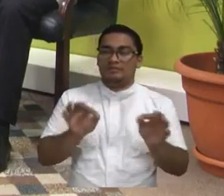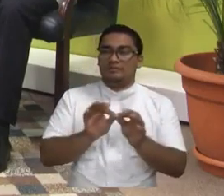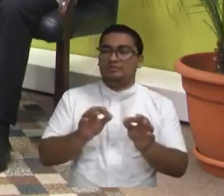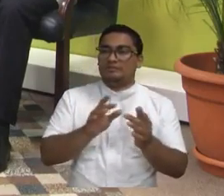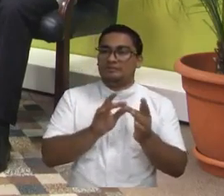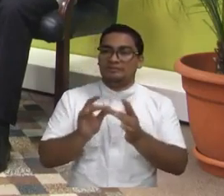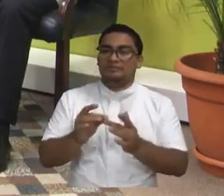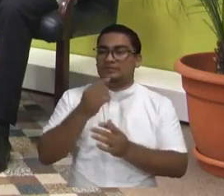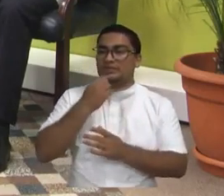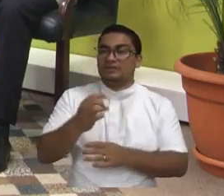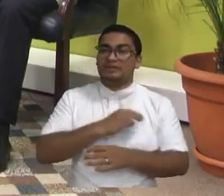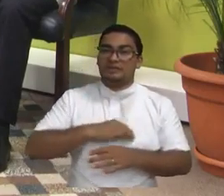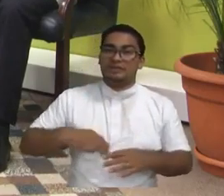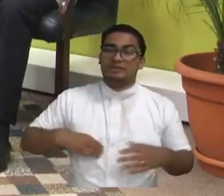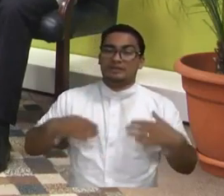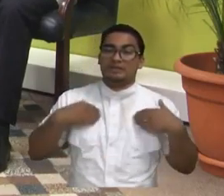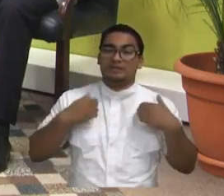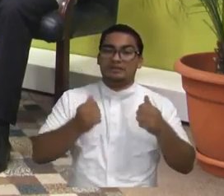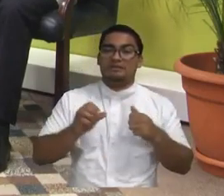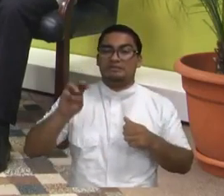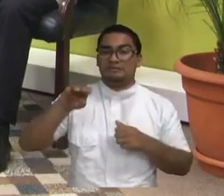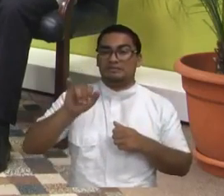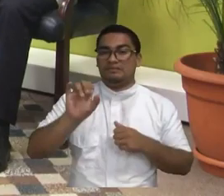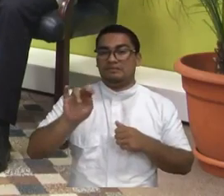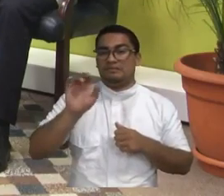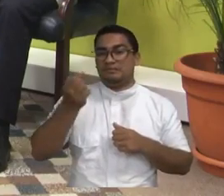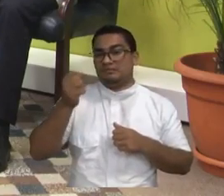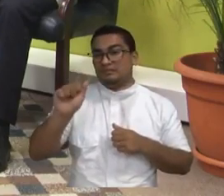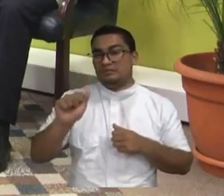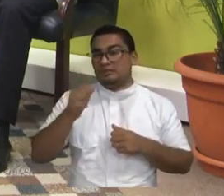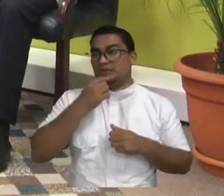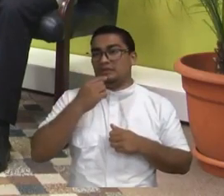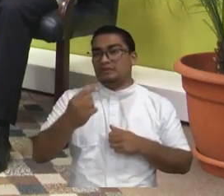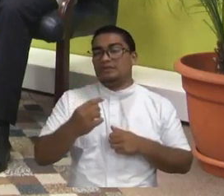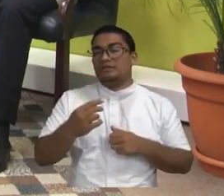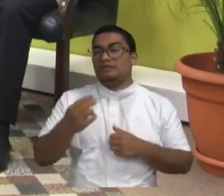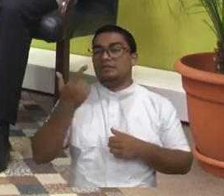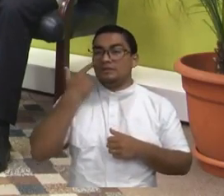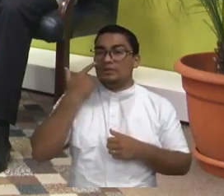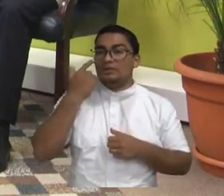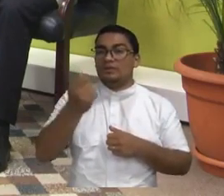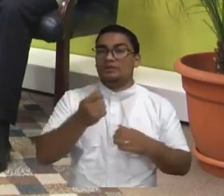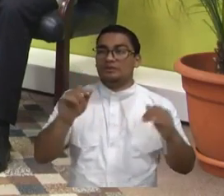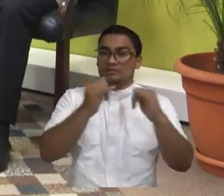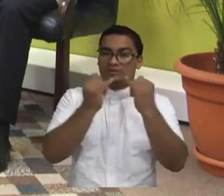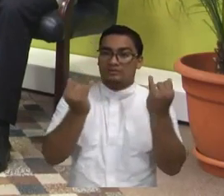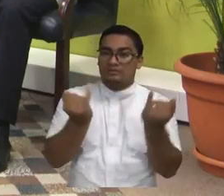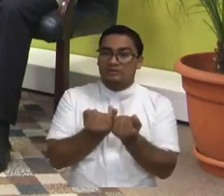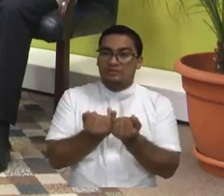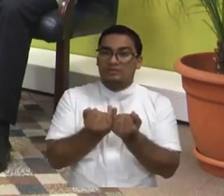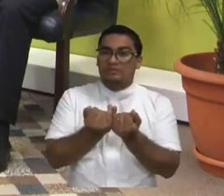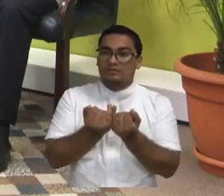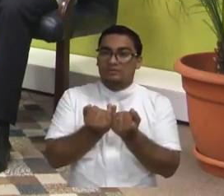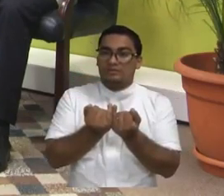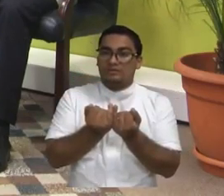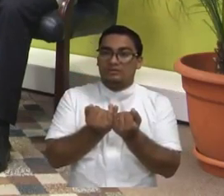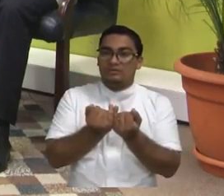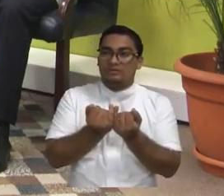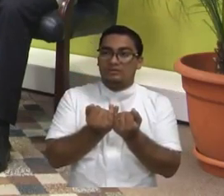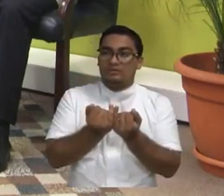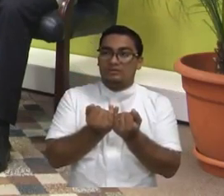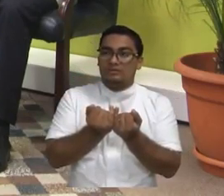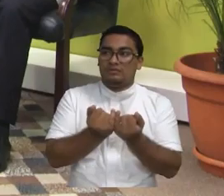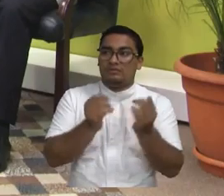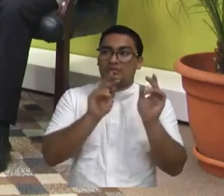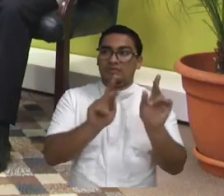el Ministerio de Salud, el MINSA, a través del MOSAP, hace algo que ha sido reconocido a nivel internacional, que es la captación